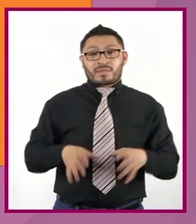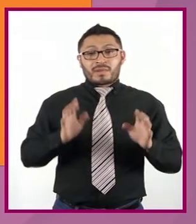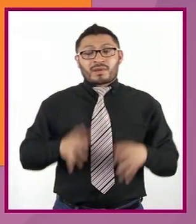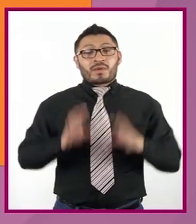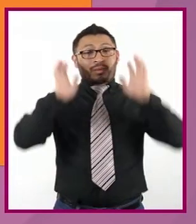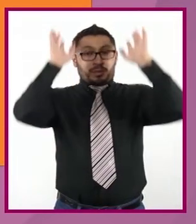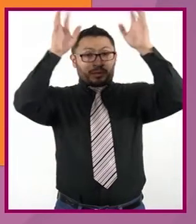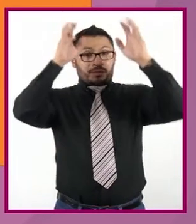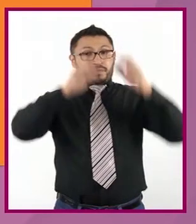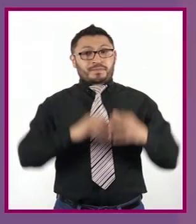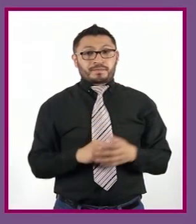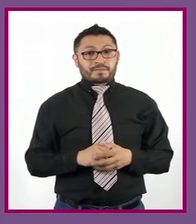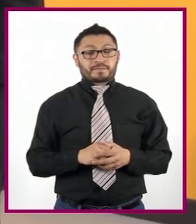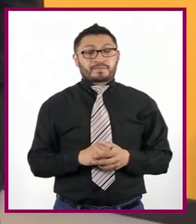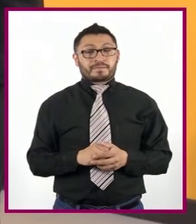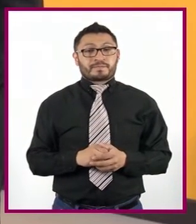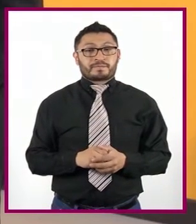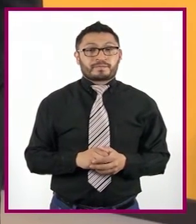básquetbol.